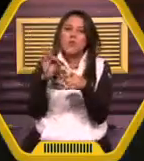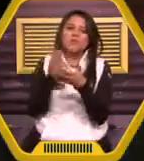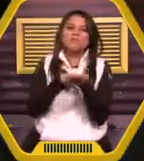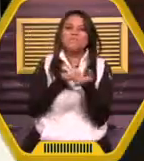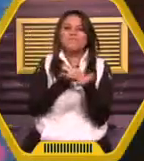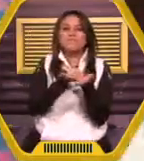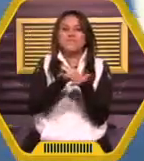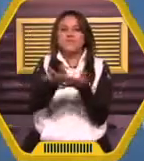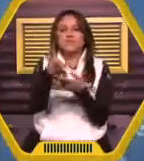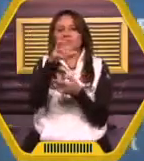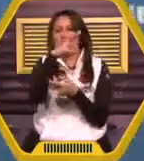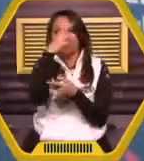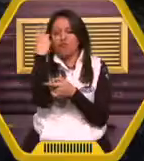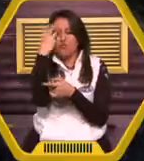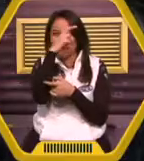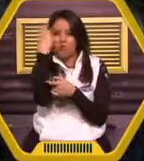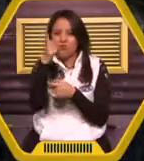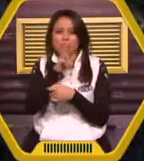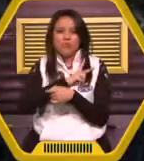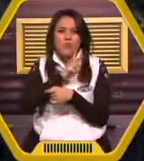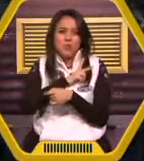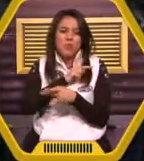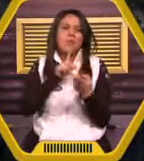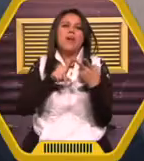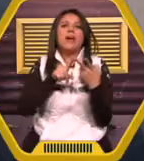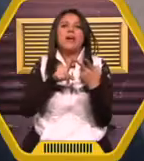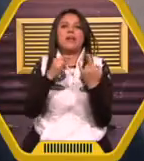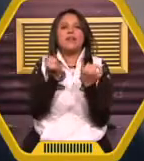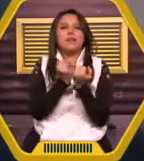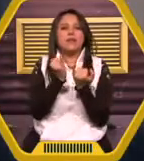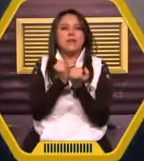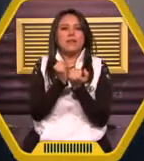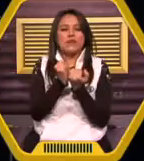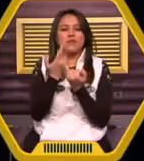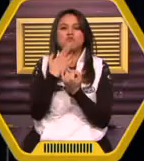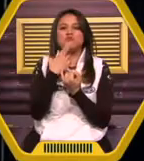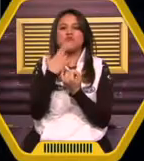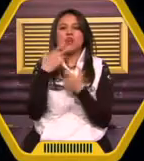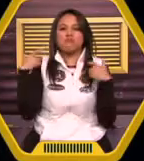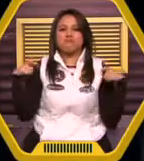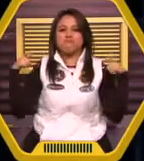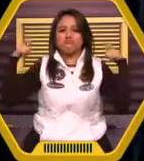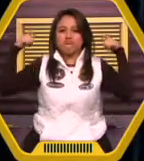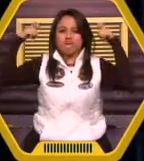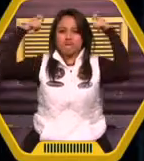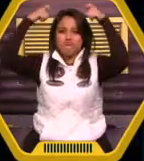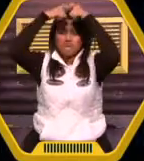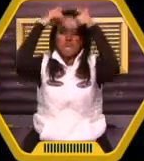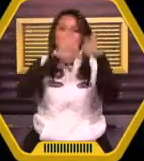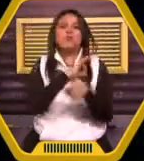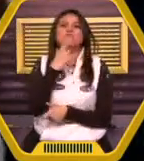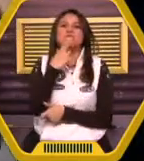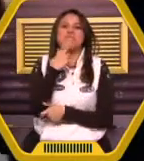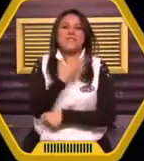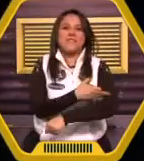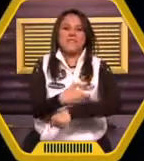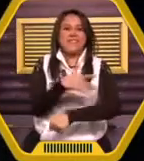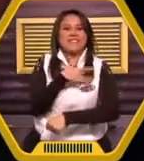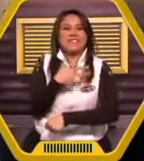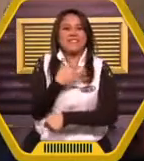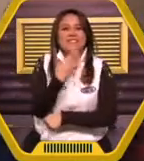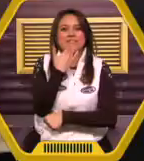portada con su fotografía con un pequeño disfraz de astronauta disfruta con tu familia de esta dinámica